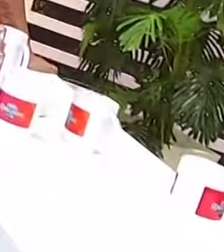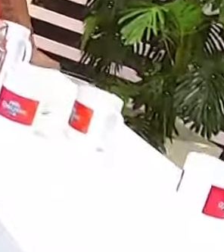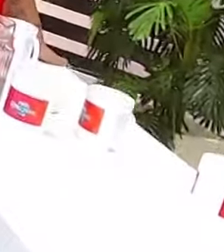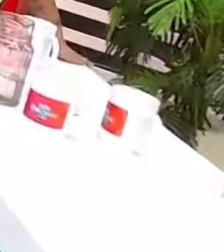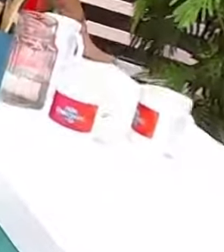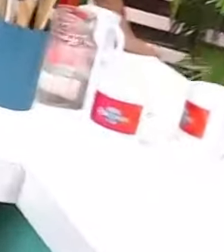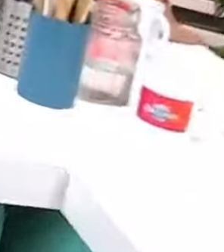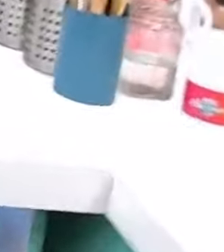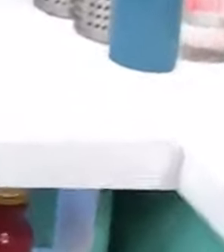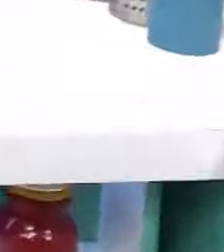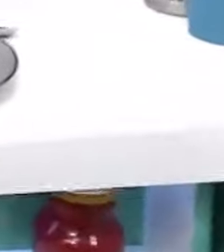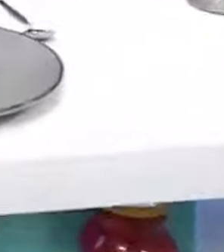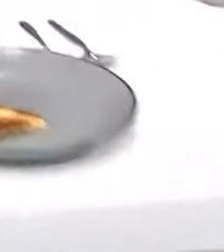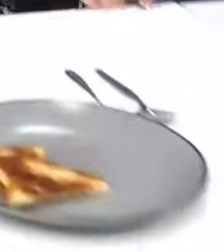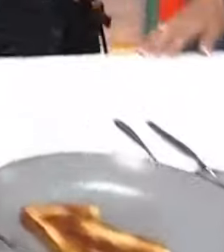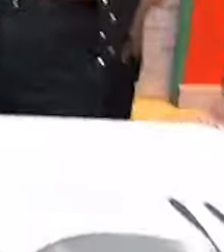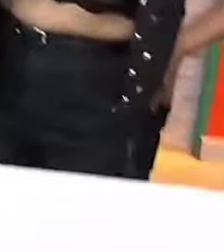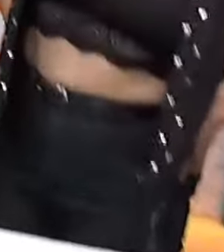así.